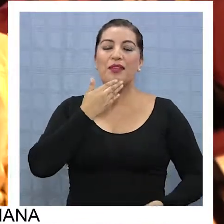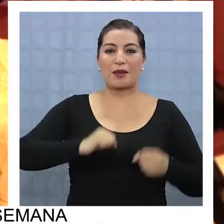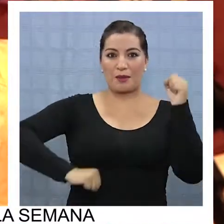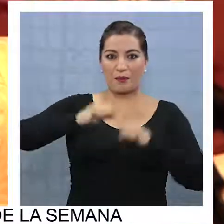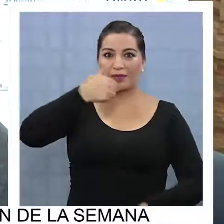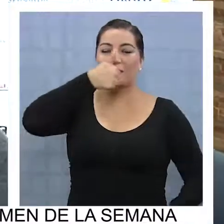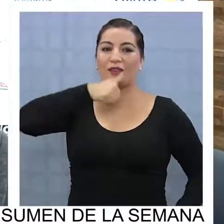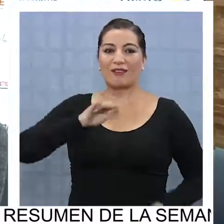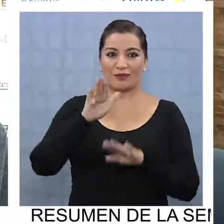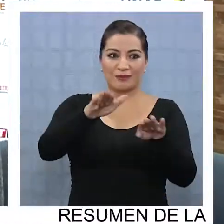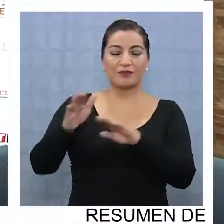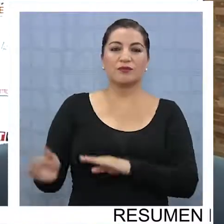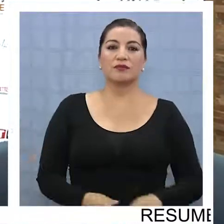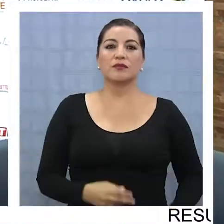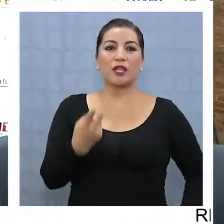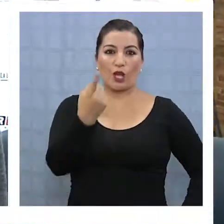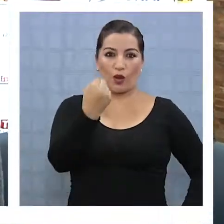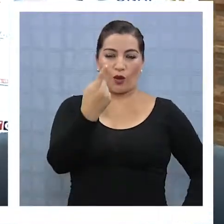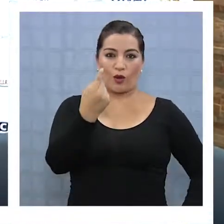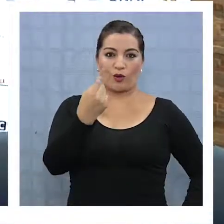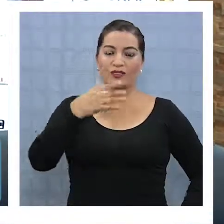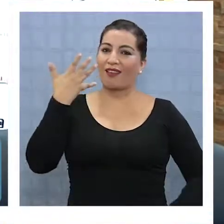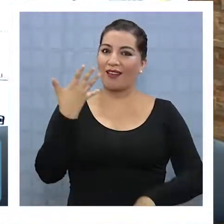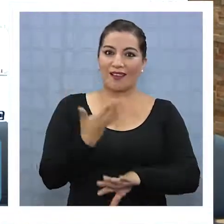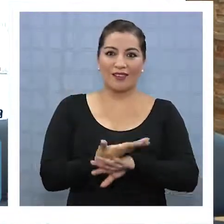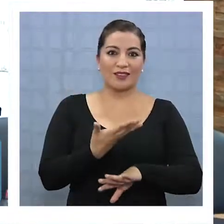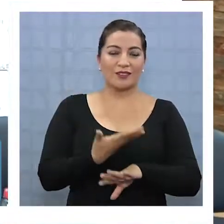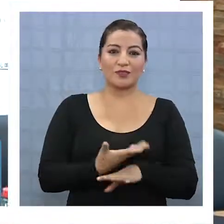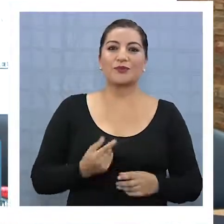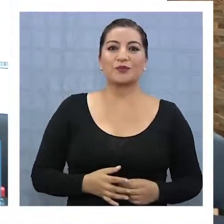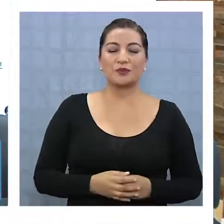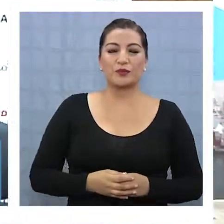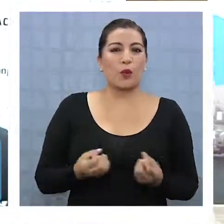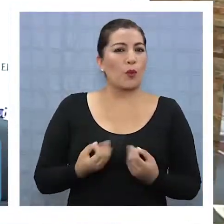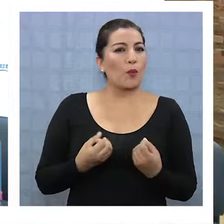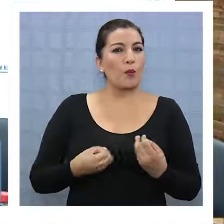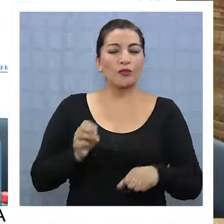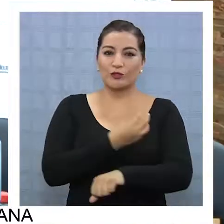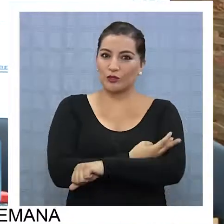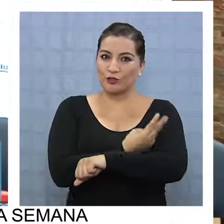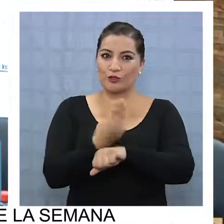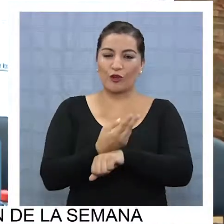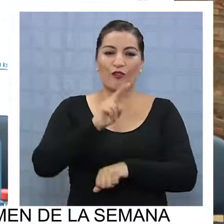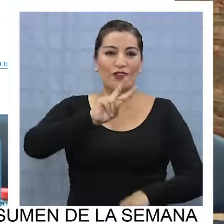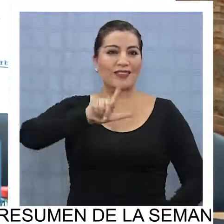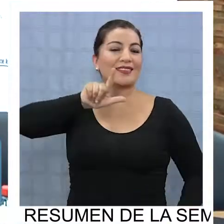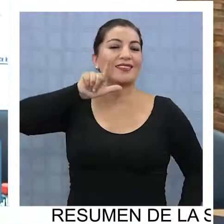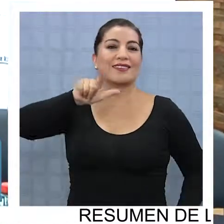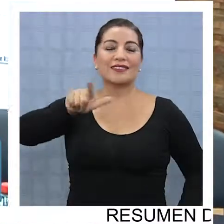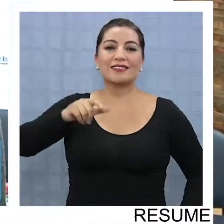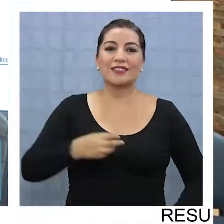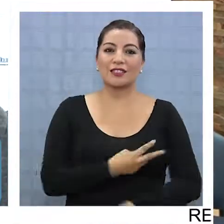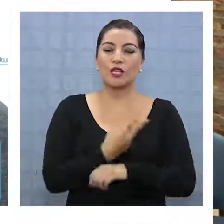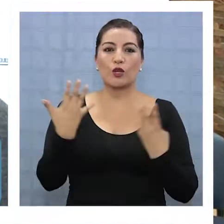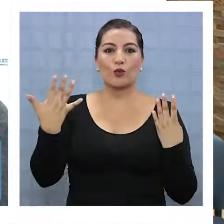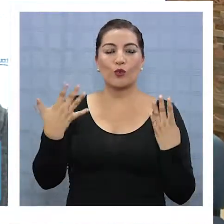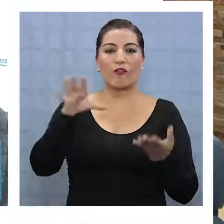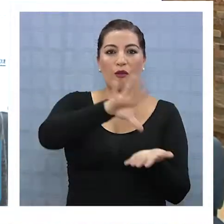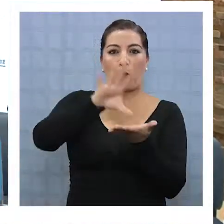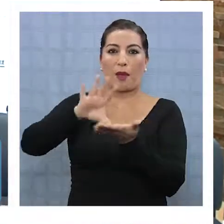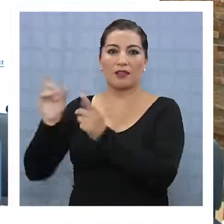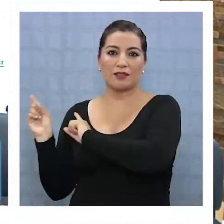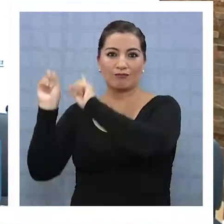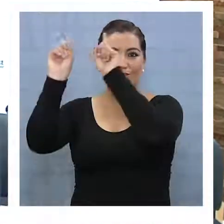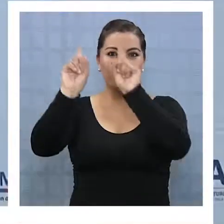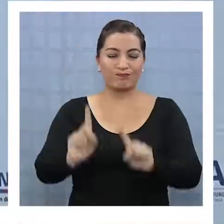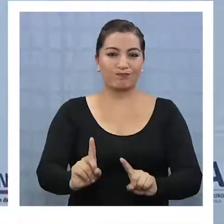regional. En su versión número 11 viene cargado de muchos espectáculos, 27 espectáculos, 9 países que van a estar